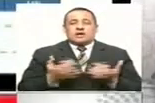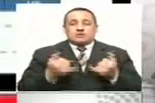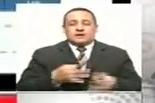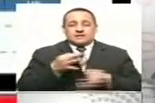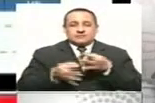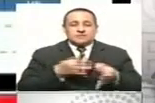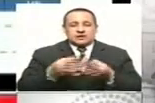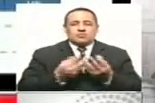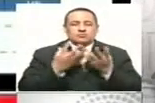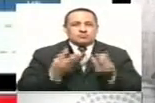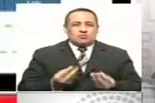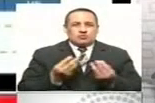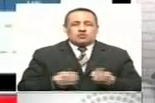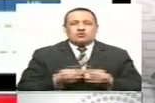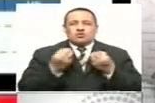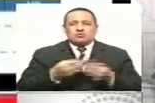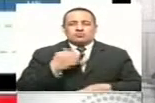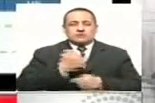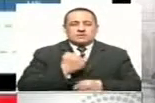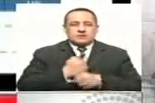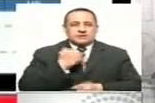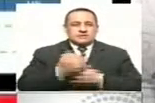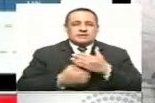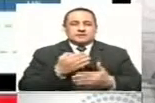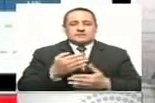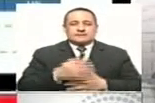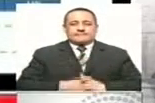explica un poco la disminución que se ha dado.